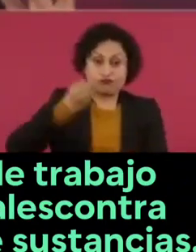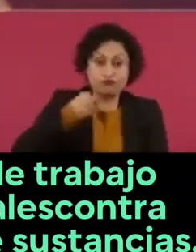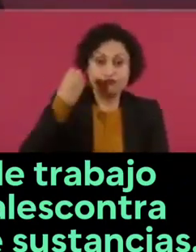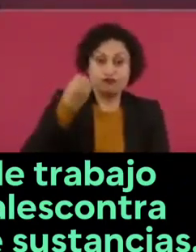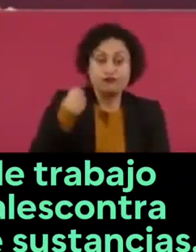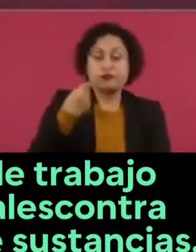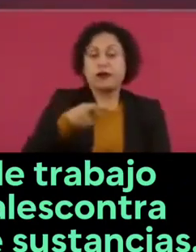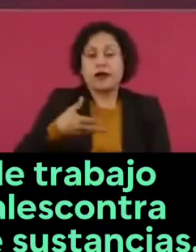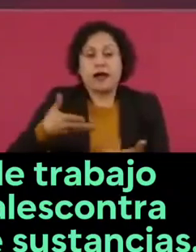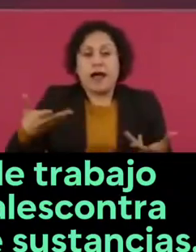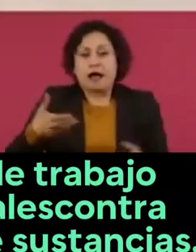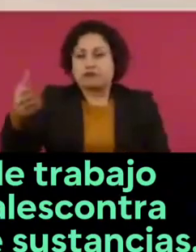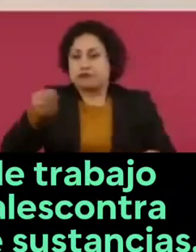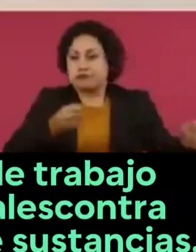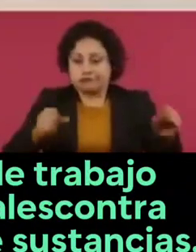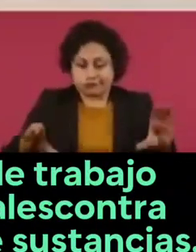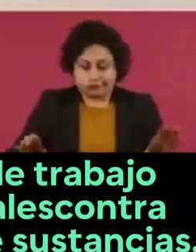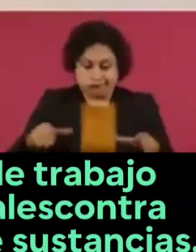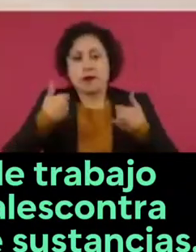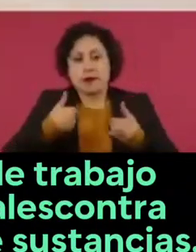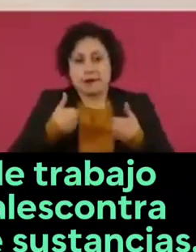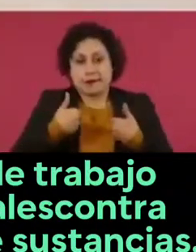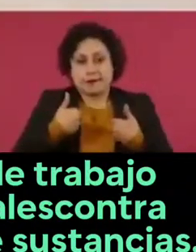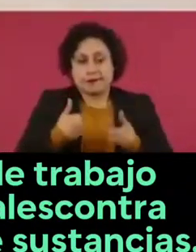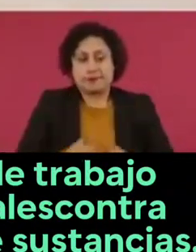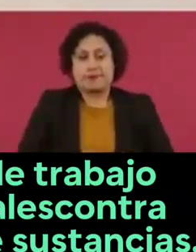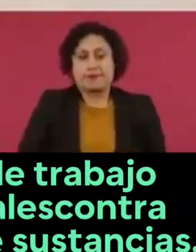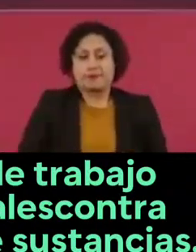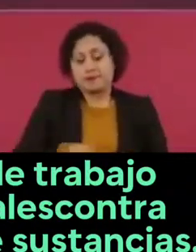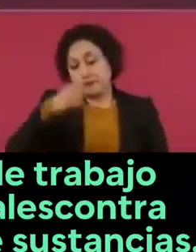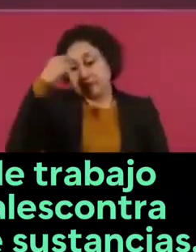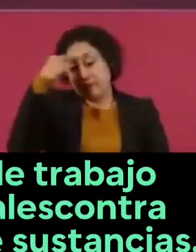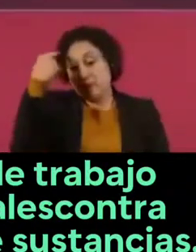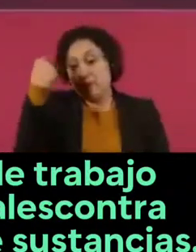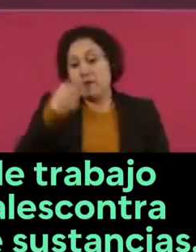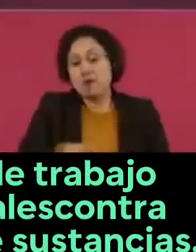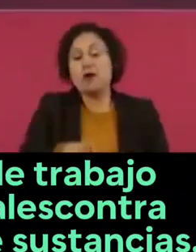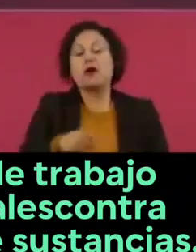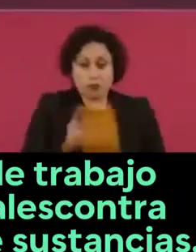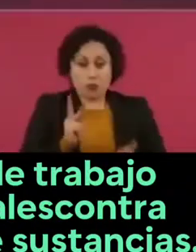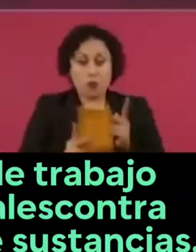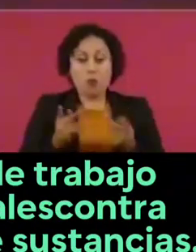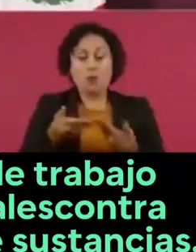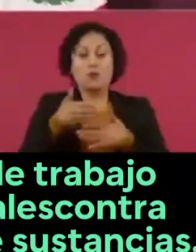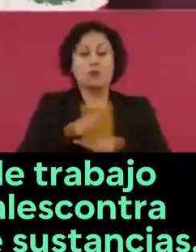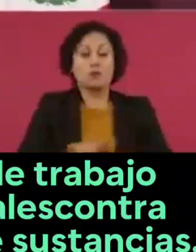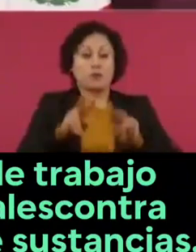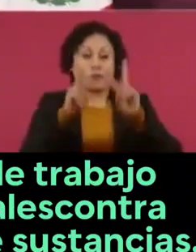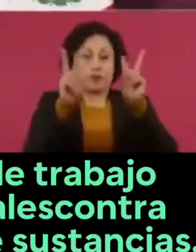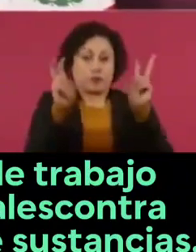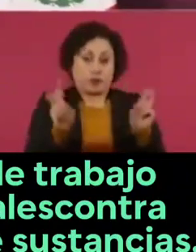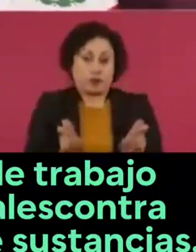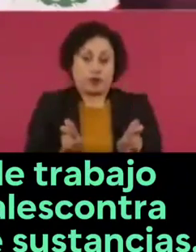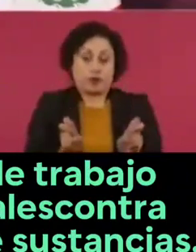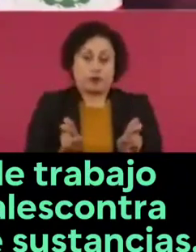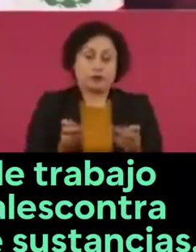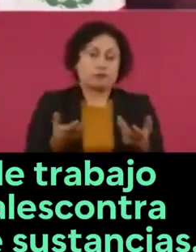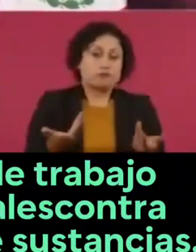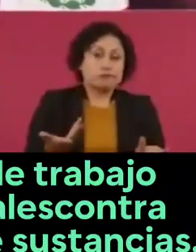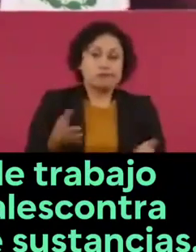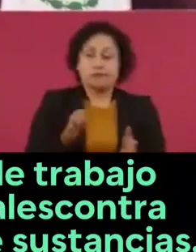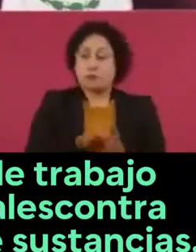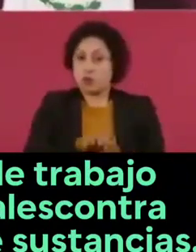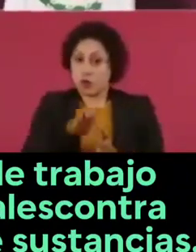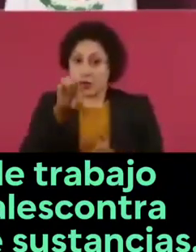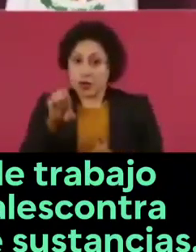grupos de adolescentes para tratar temas que tienen que ver